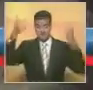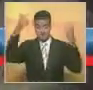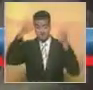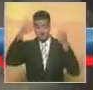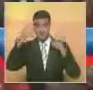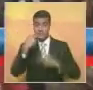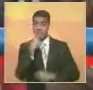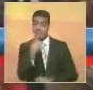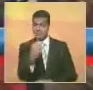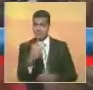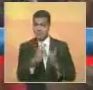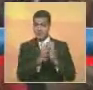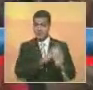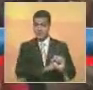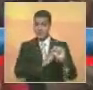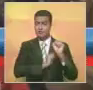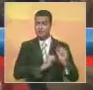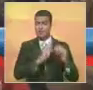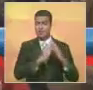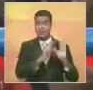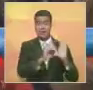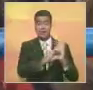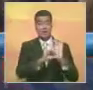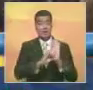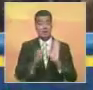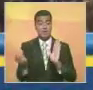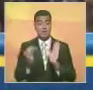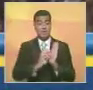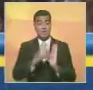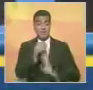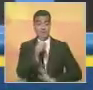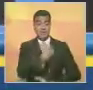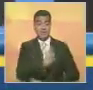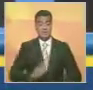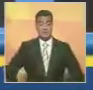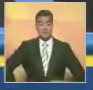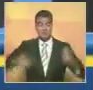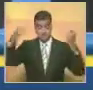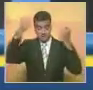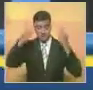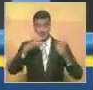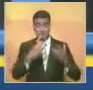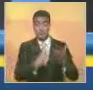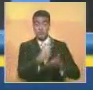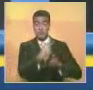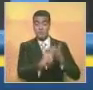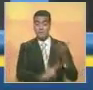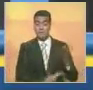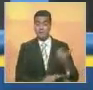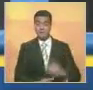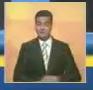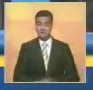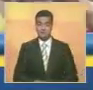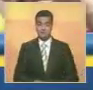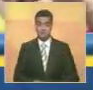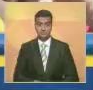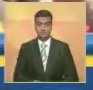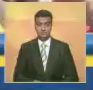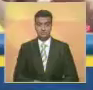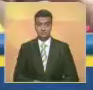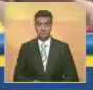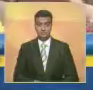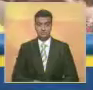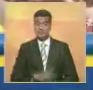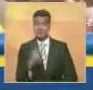reforzó los lineamientos planteados por el candidato a la reelección para el segundo plan socialista 2013 2019 en